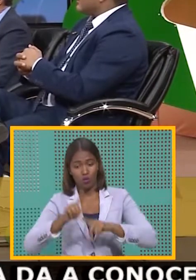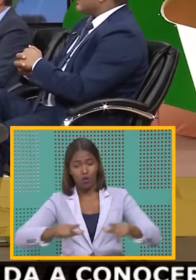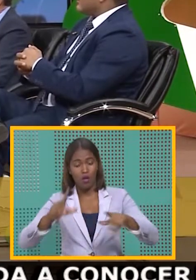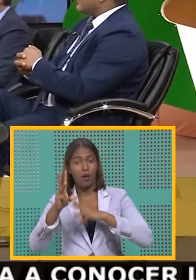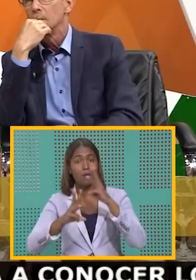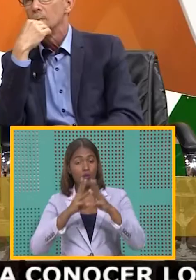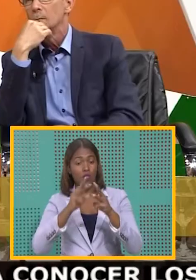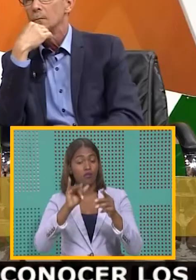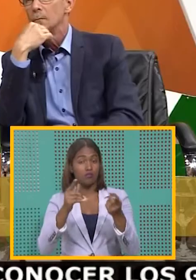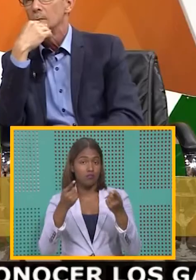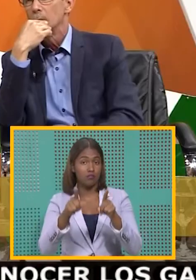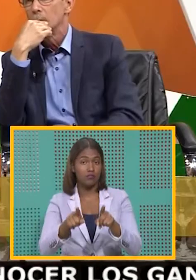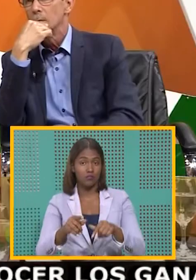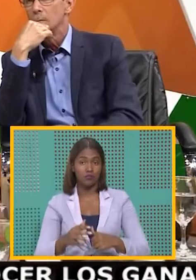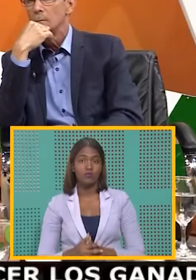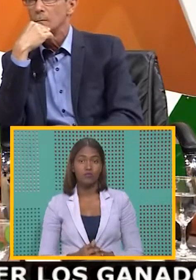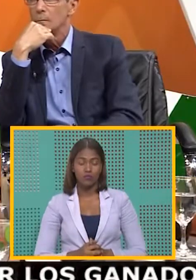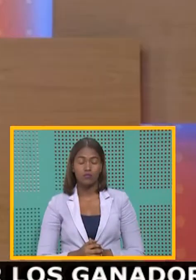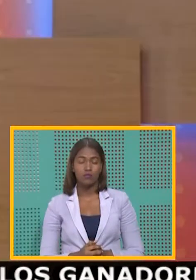eso sucede.